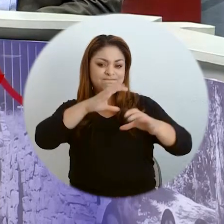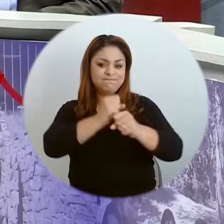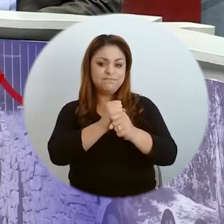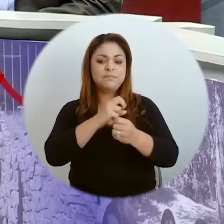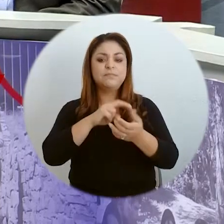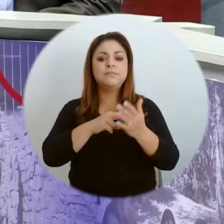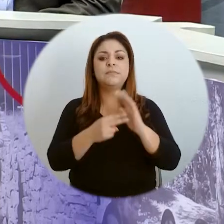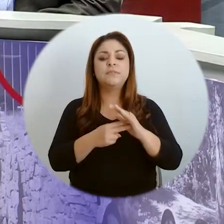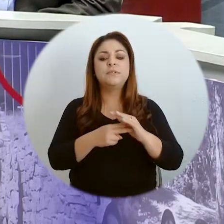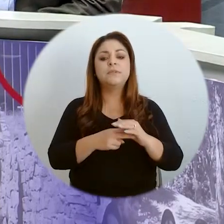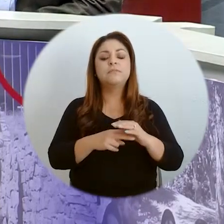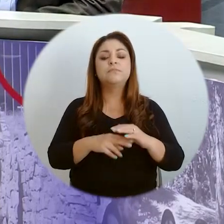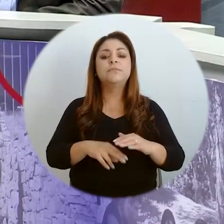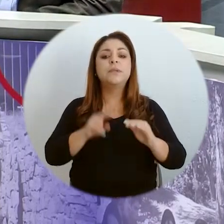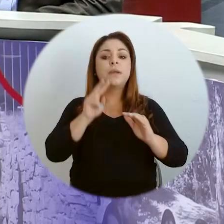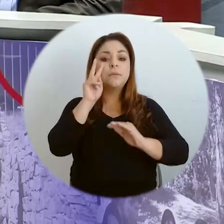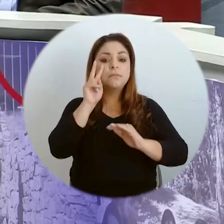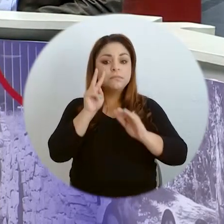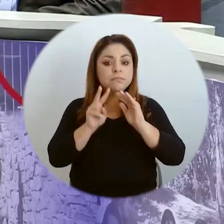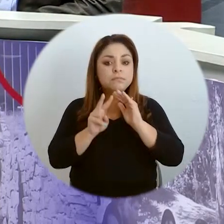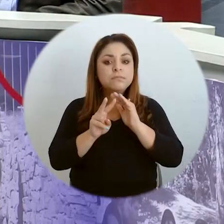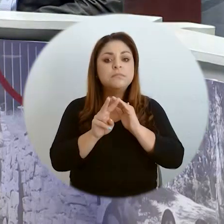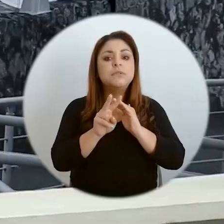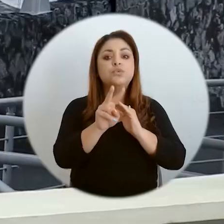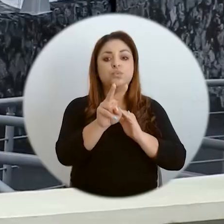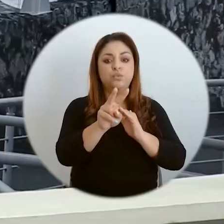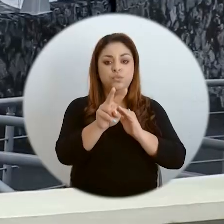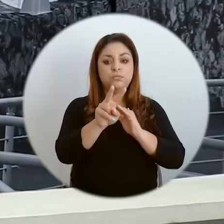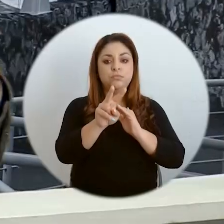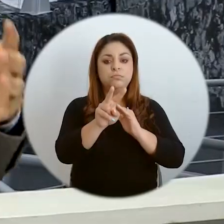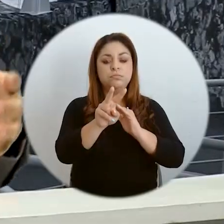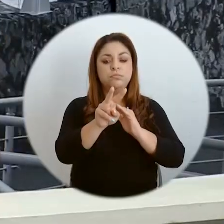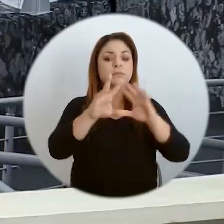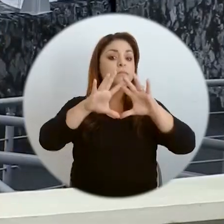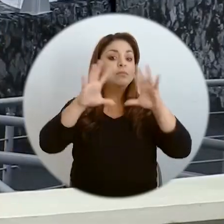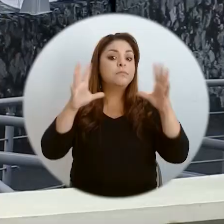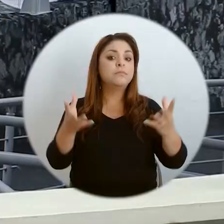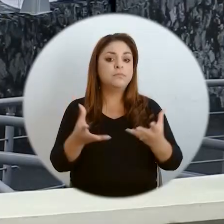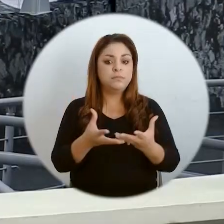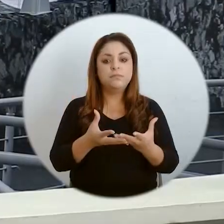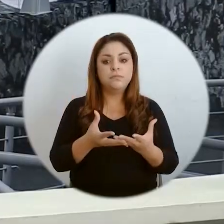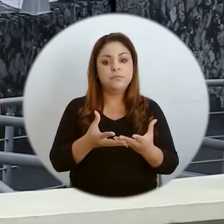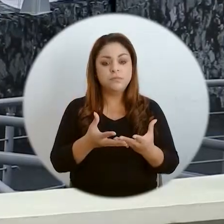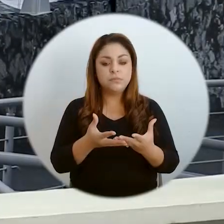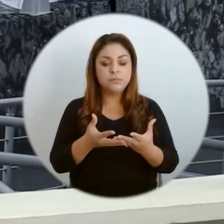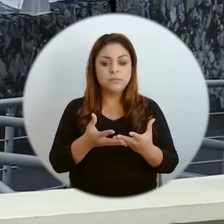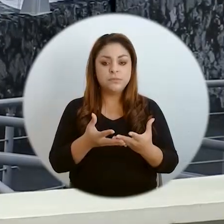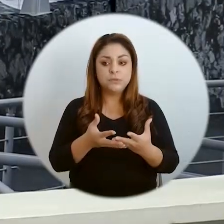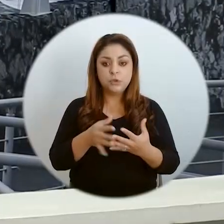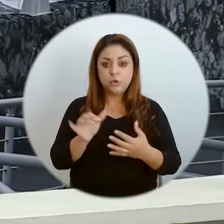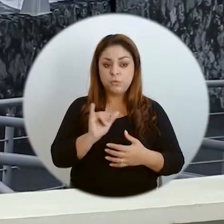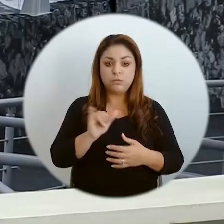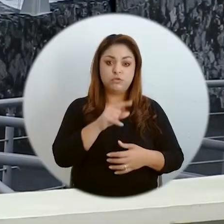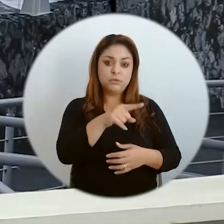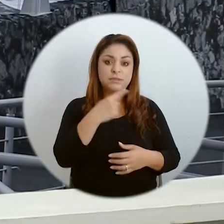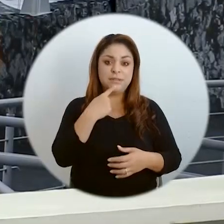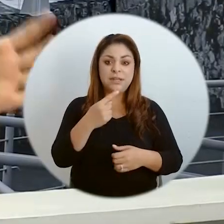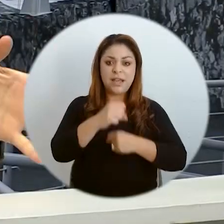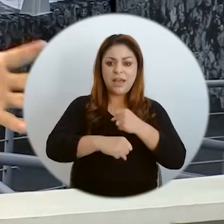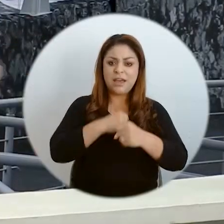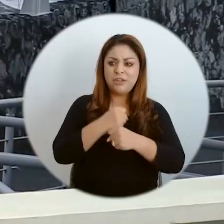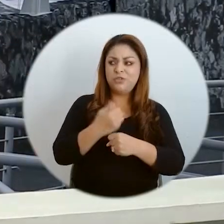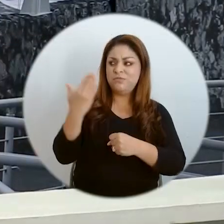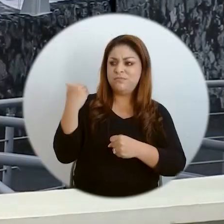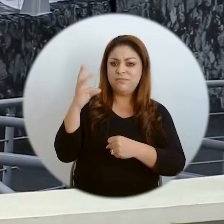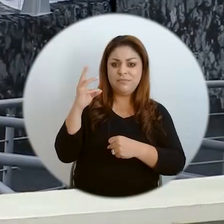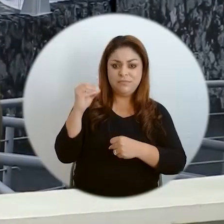decir que es una visión de mundo, ¿verdad? El neoconservadurismo se ha venido conformando. Usted mencionaba ahora al inicio, ¿verdad?, que de los años